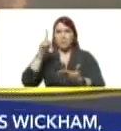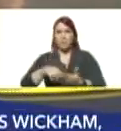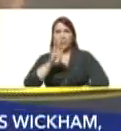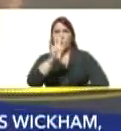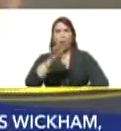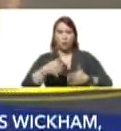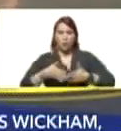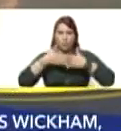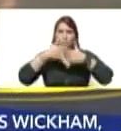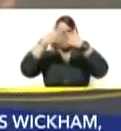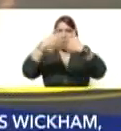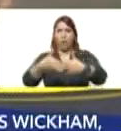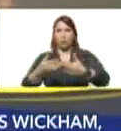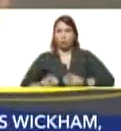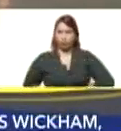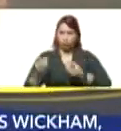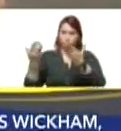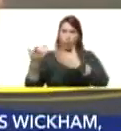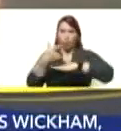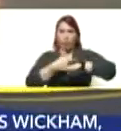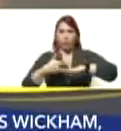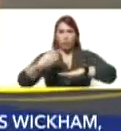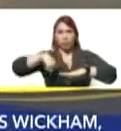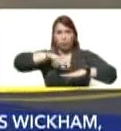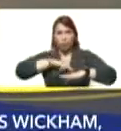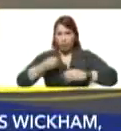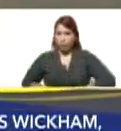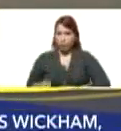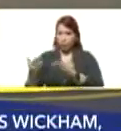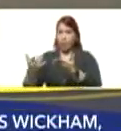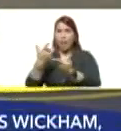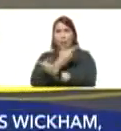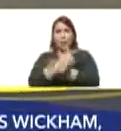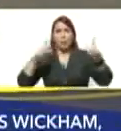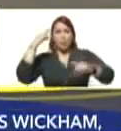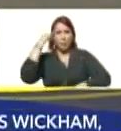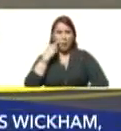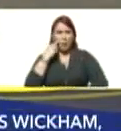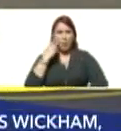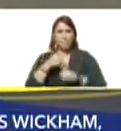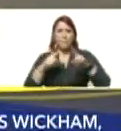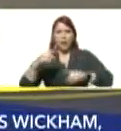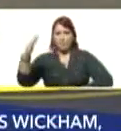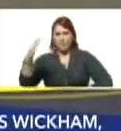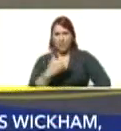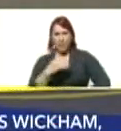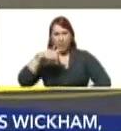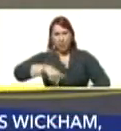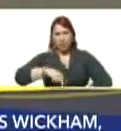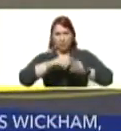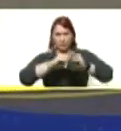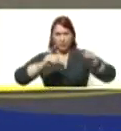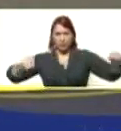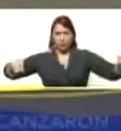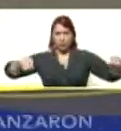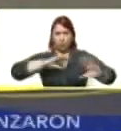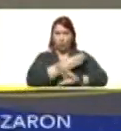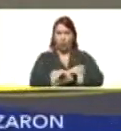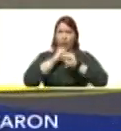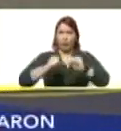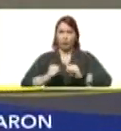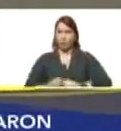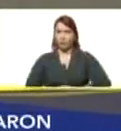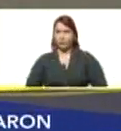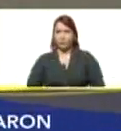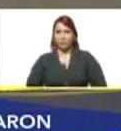barcos a nuestro libertador Simón Bolívar para que viniera a tierra firme